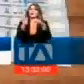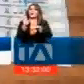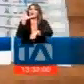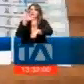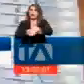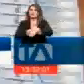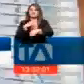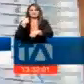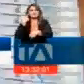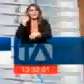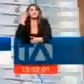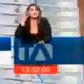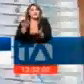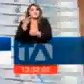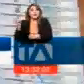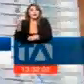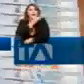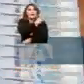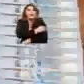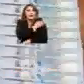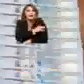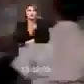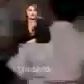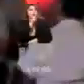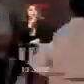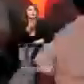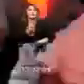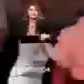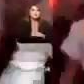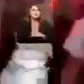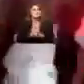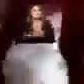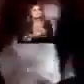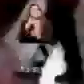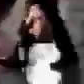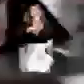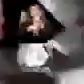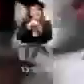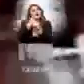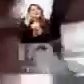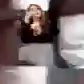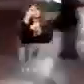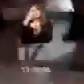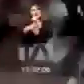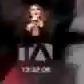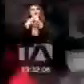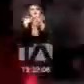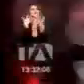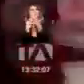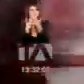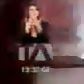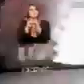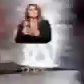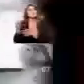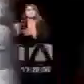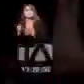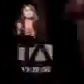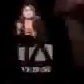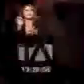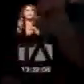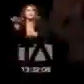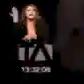lo que podría ser sentenciado de 1 a 3 años de prisión. El funcionario detenido negó una acción de protección que solicitó la comunidad indígena de